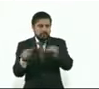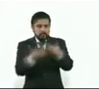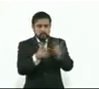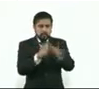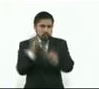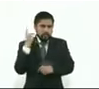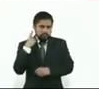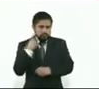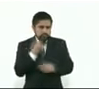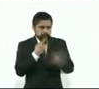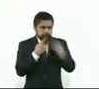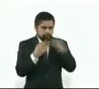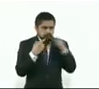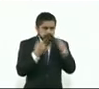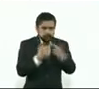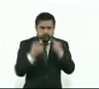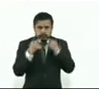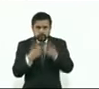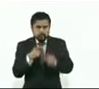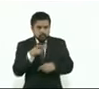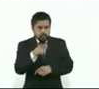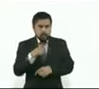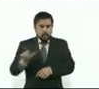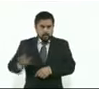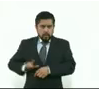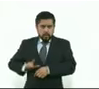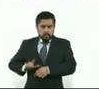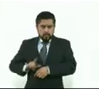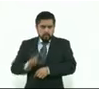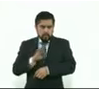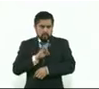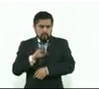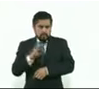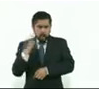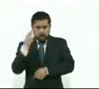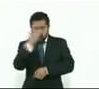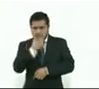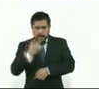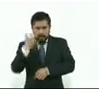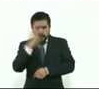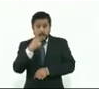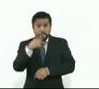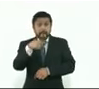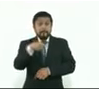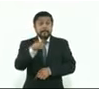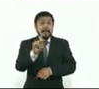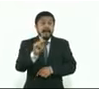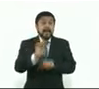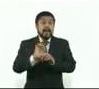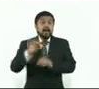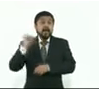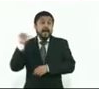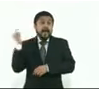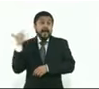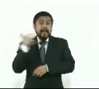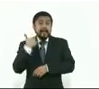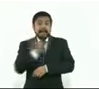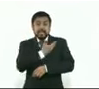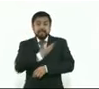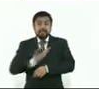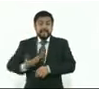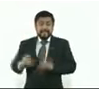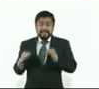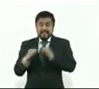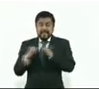dicho, pues el gobierno puede revisar, pero primero que el expresidente del Instituto Electoral